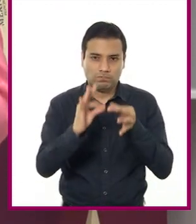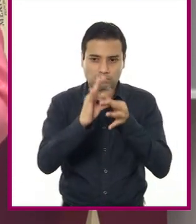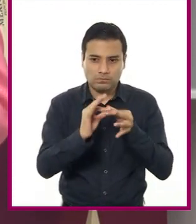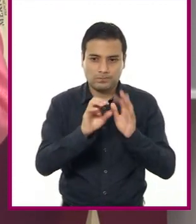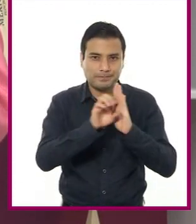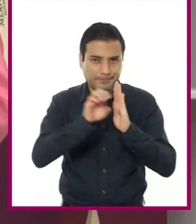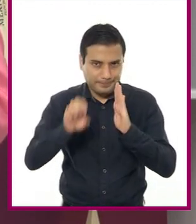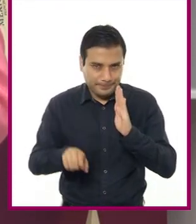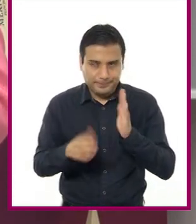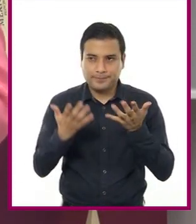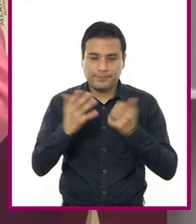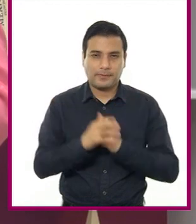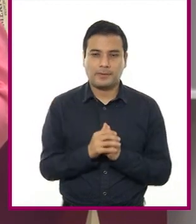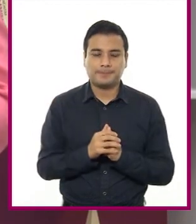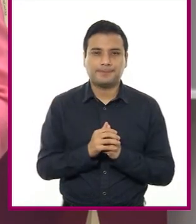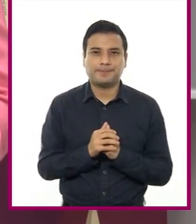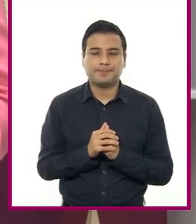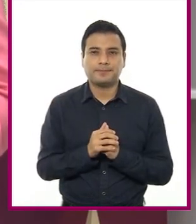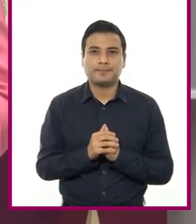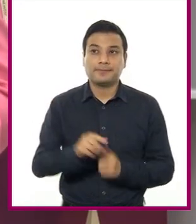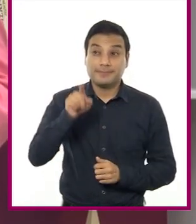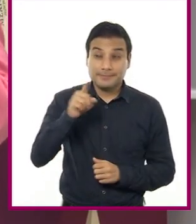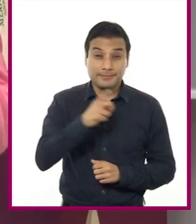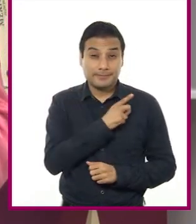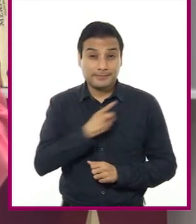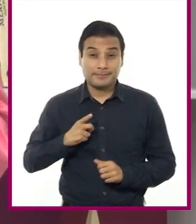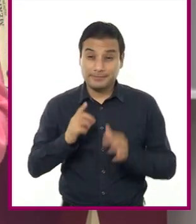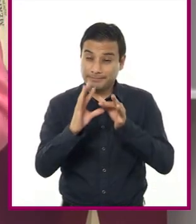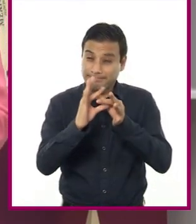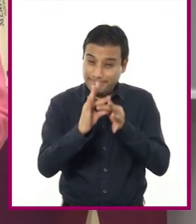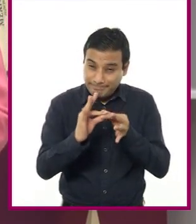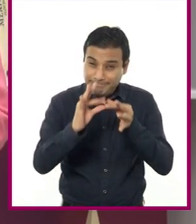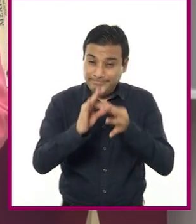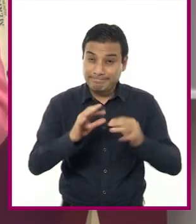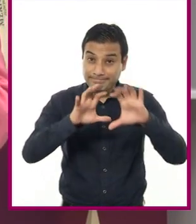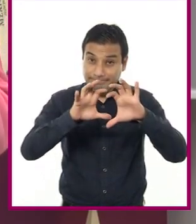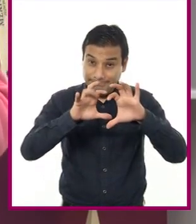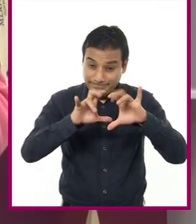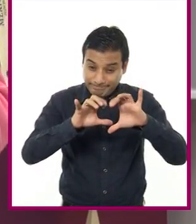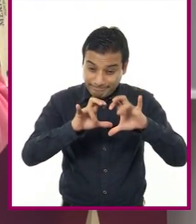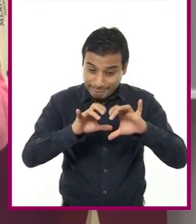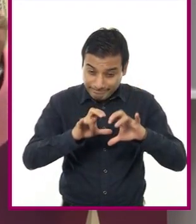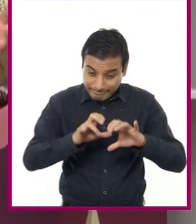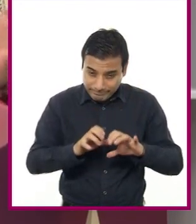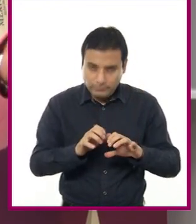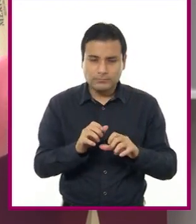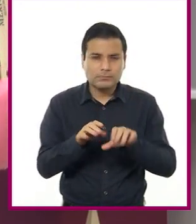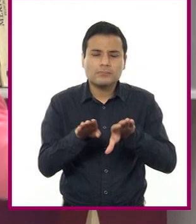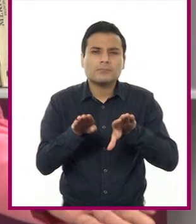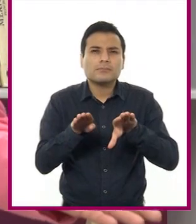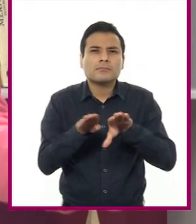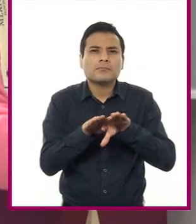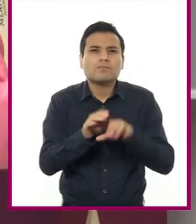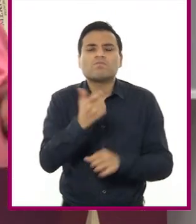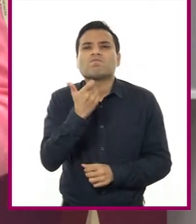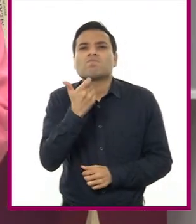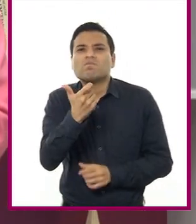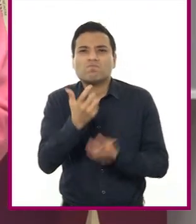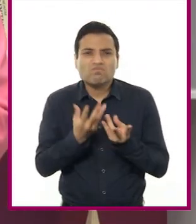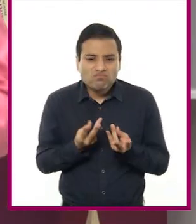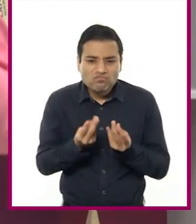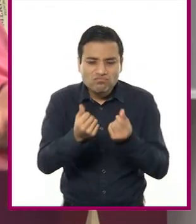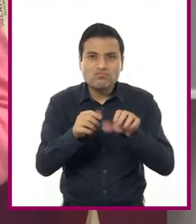de cuentas significa detallar mediante documentos oficiales la forma en la que el presupuesto